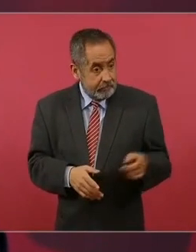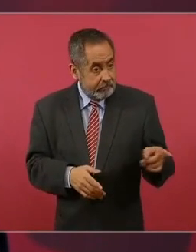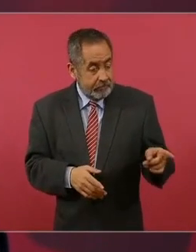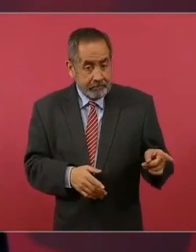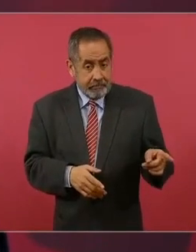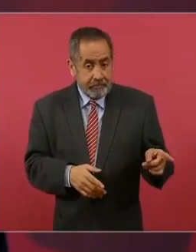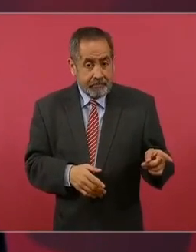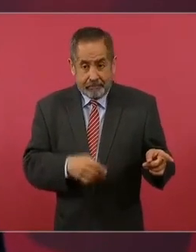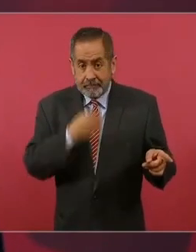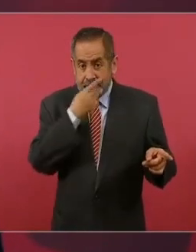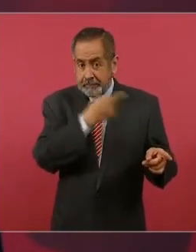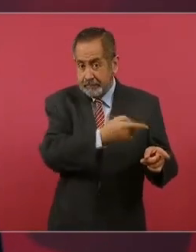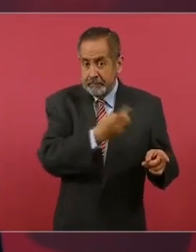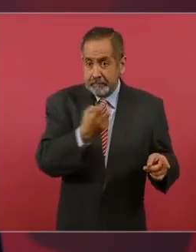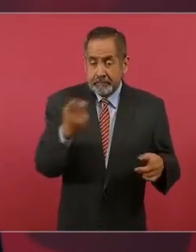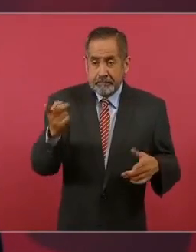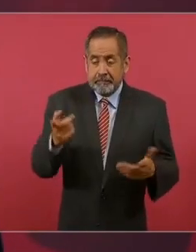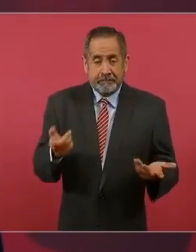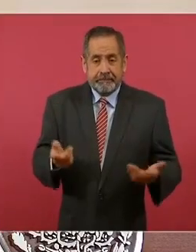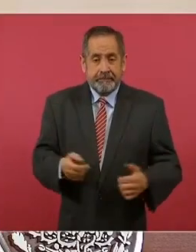no tenía carros.